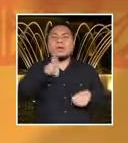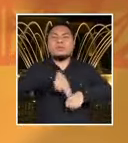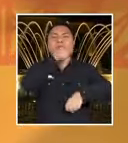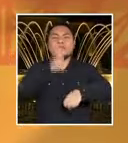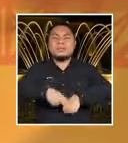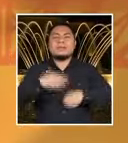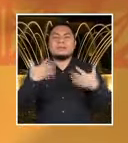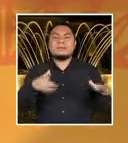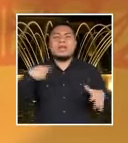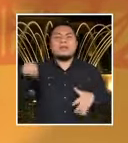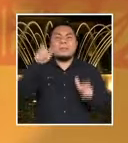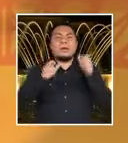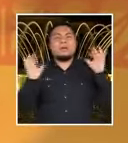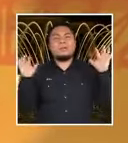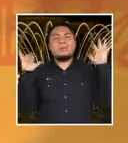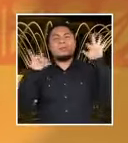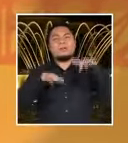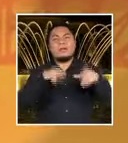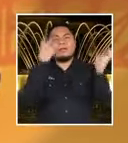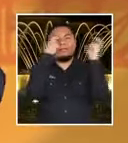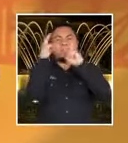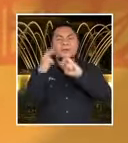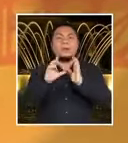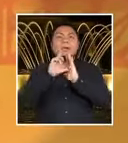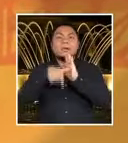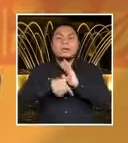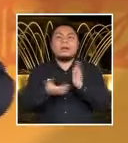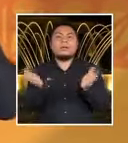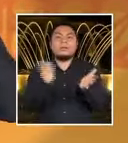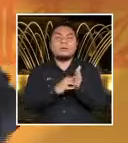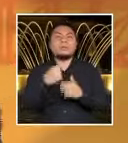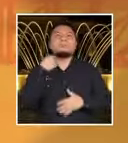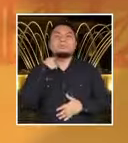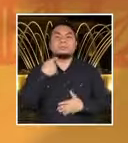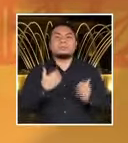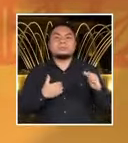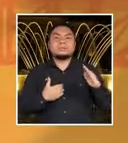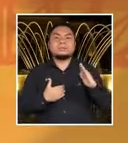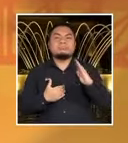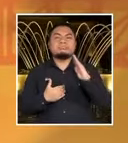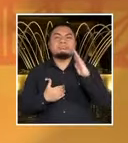desmedida y sin control. Y luego nuevamente tienen que retroceder.